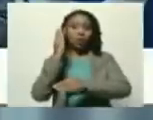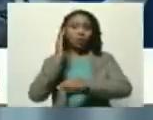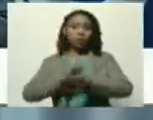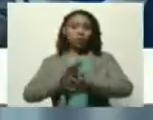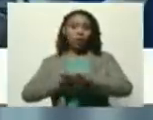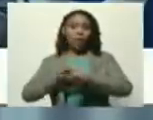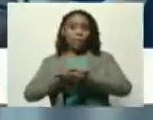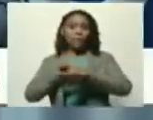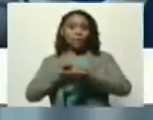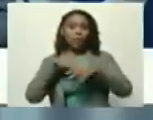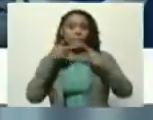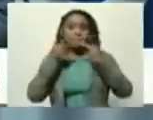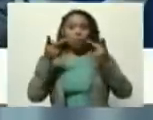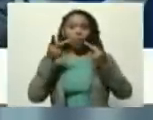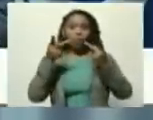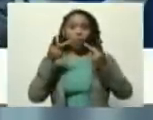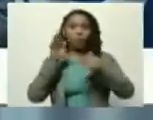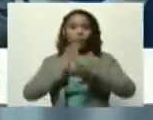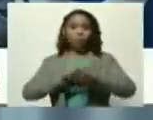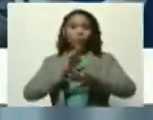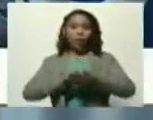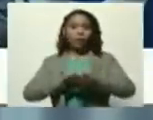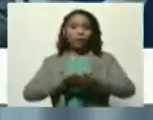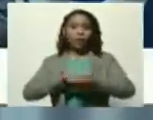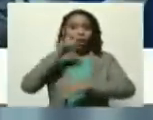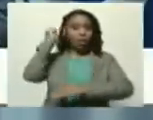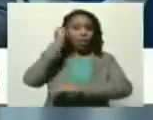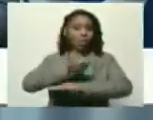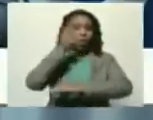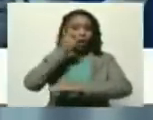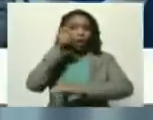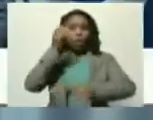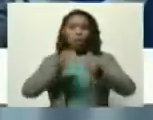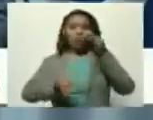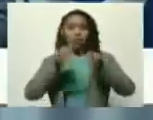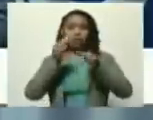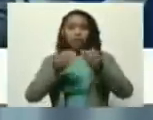Ministerio Público y por parte de los tribunales de justicia. Muchas gracias.